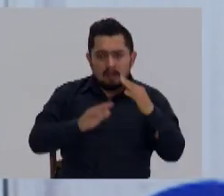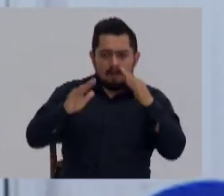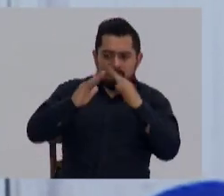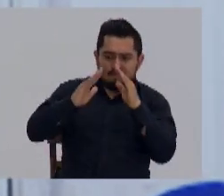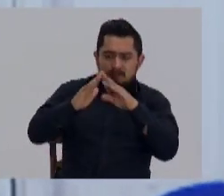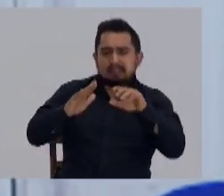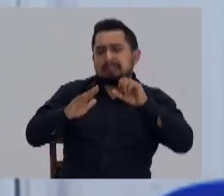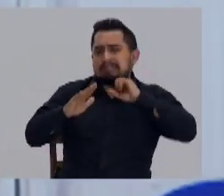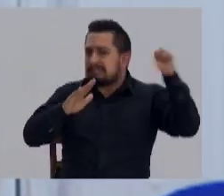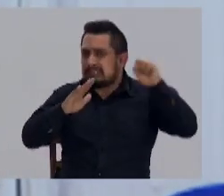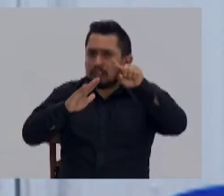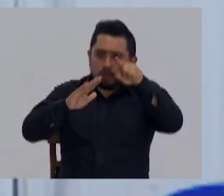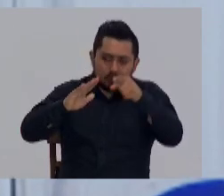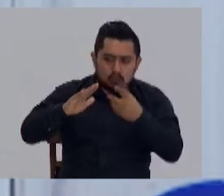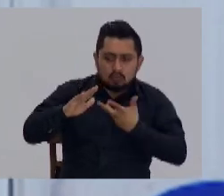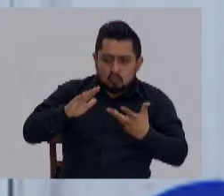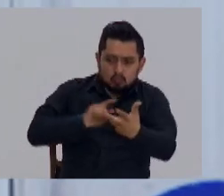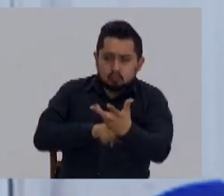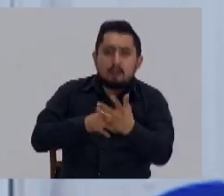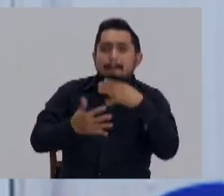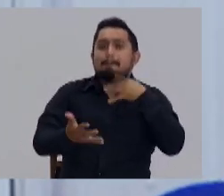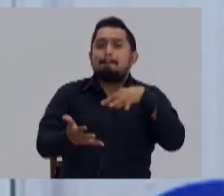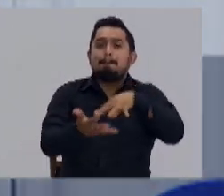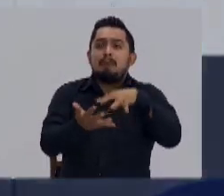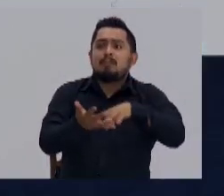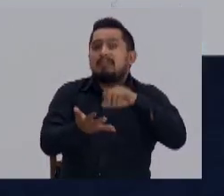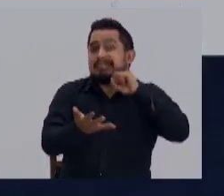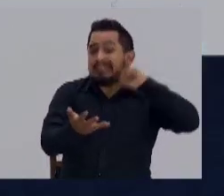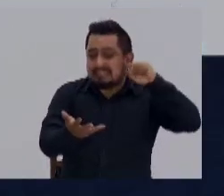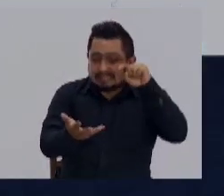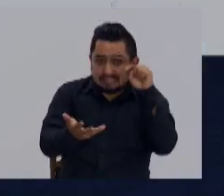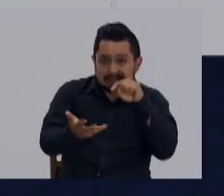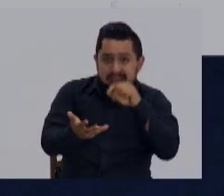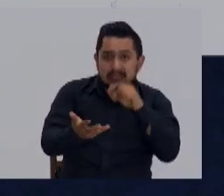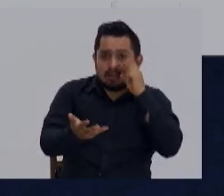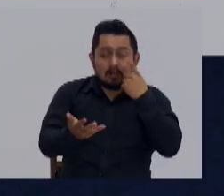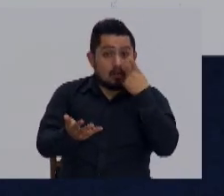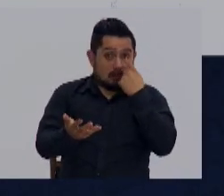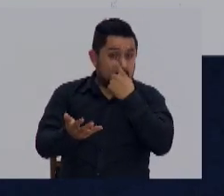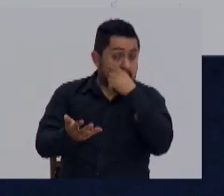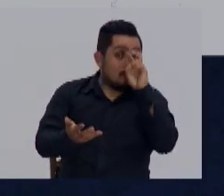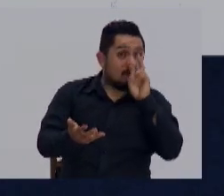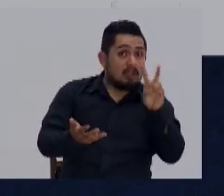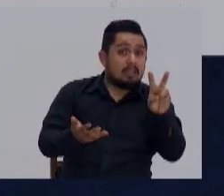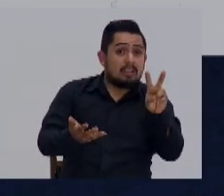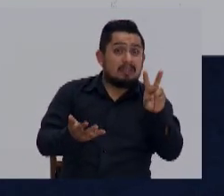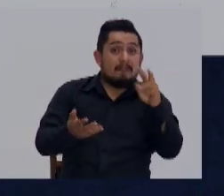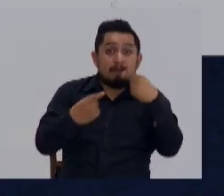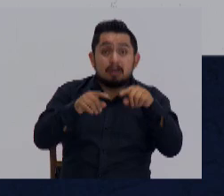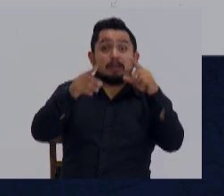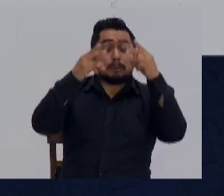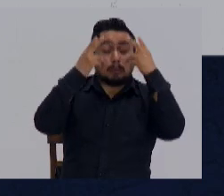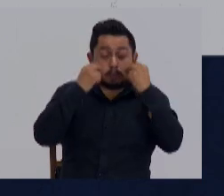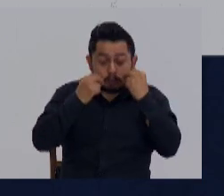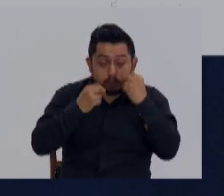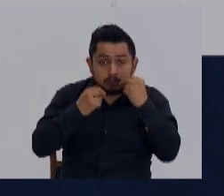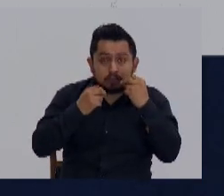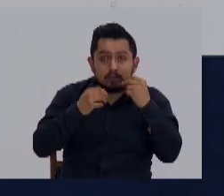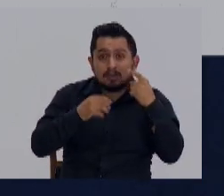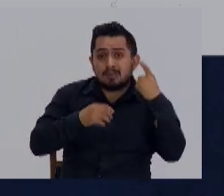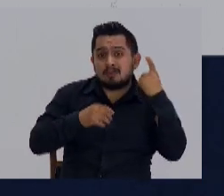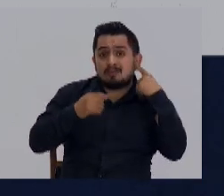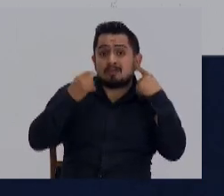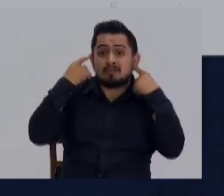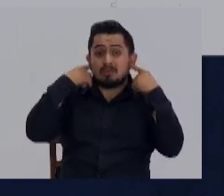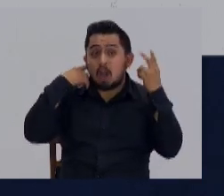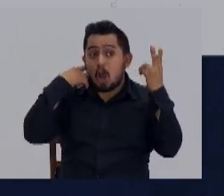casa rebelde, los cuales, oiga, tienen ojos para ver y no ven, tienen